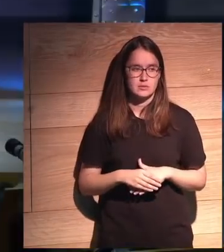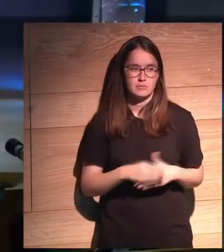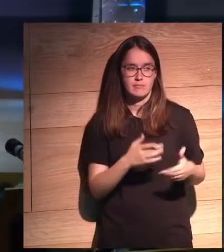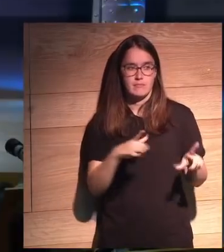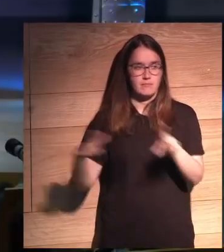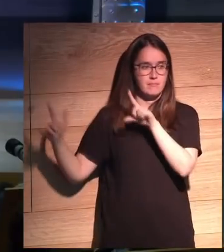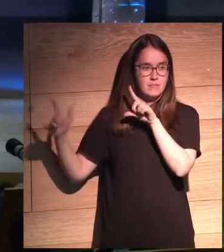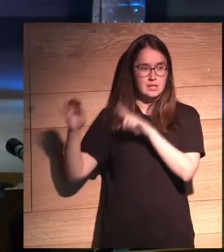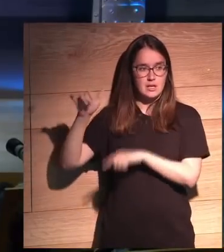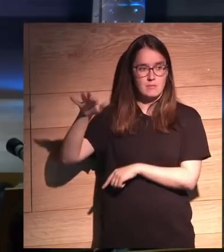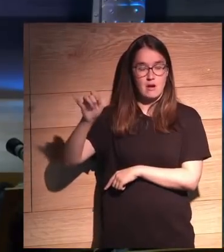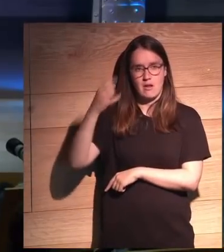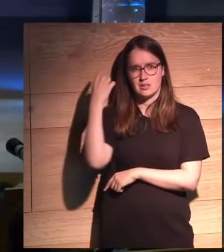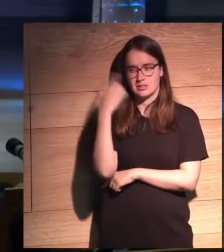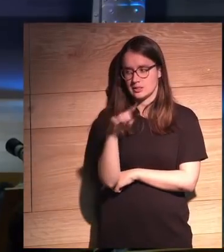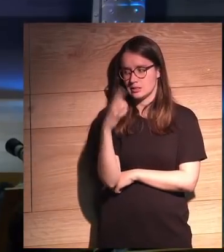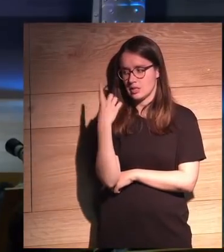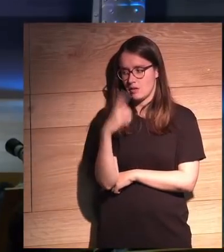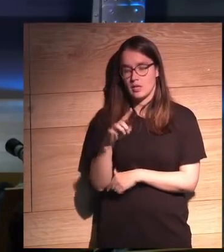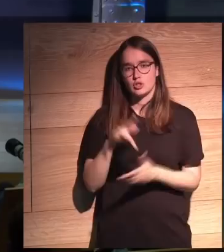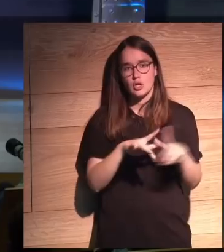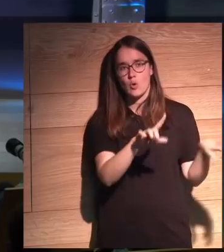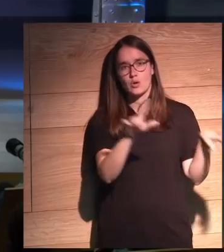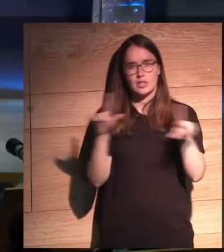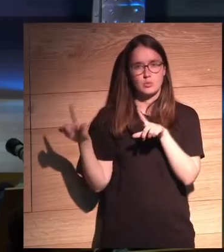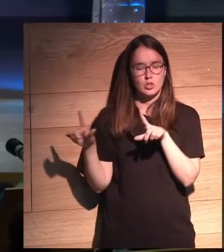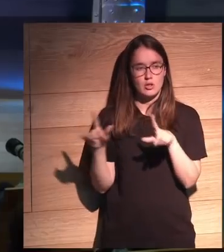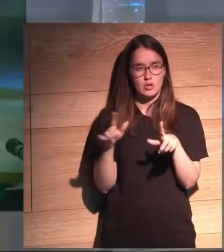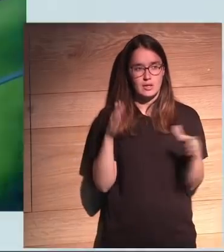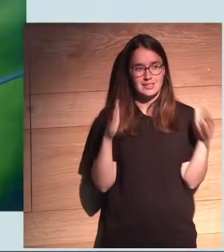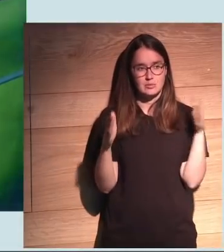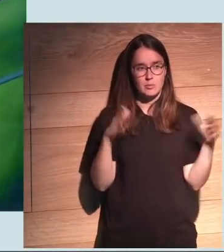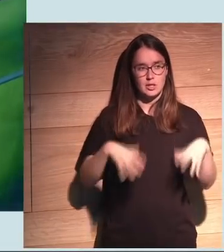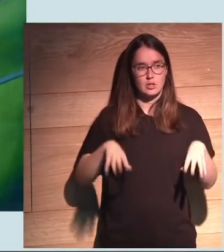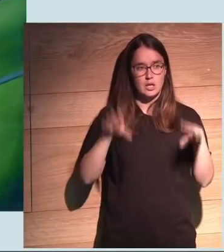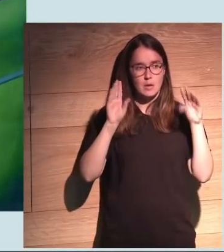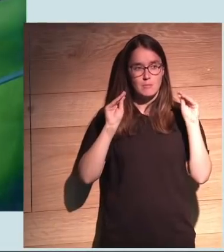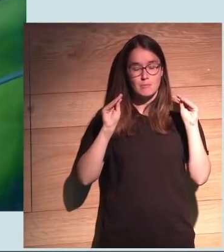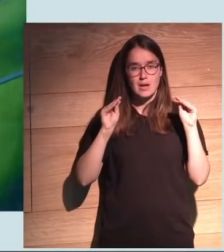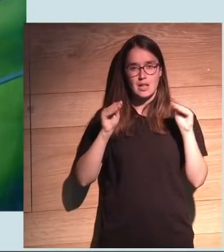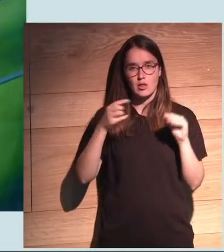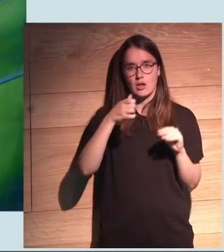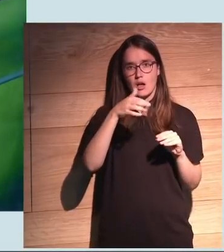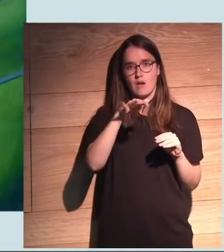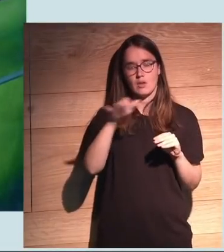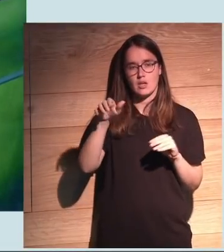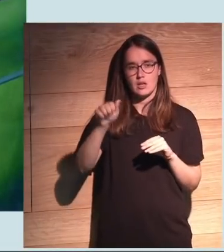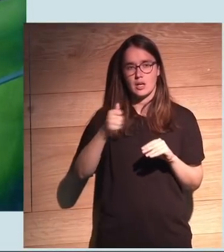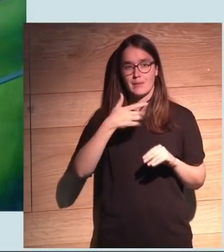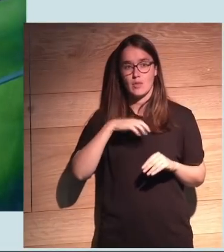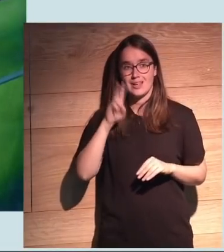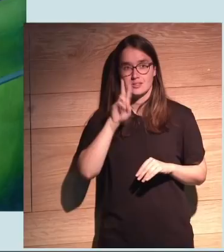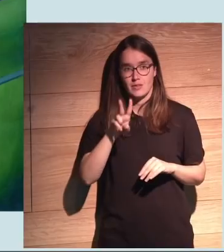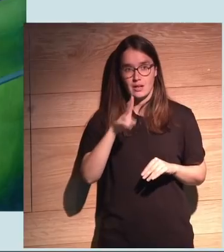Tamara de Lempicka, sabéis que hay una exposición en este momento en el Palacio de Gaviria que podéis ver sobre